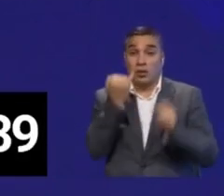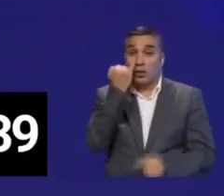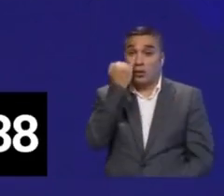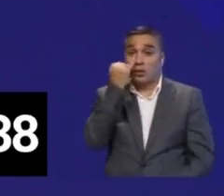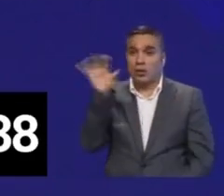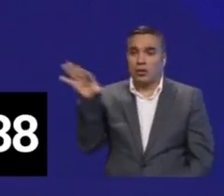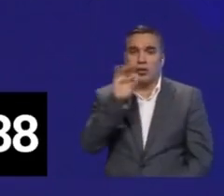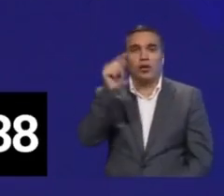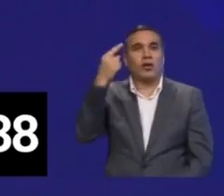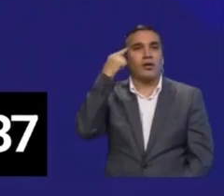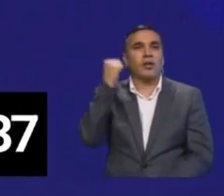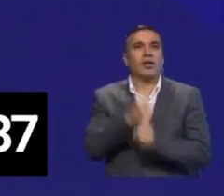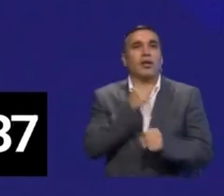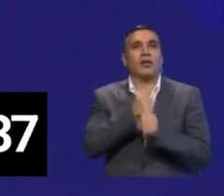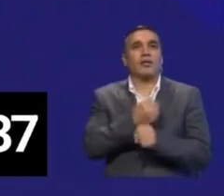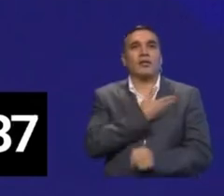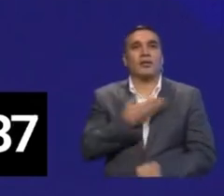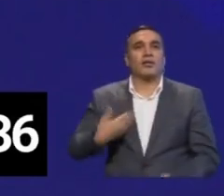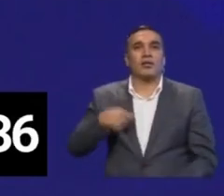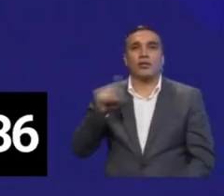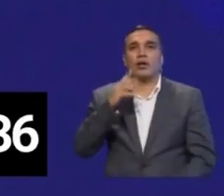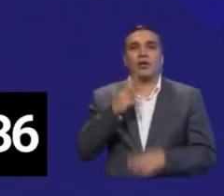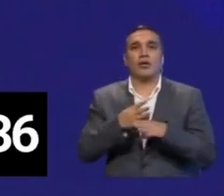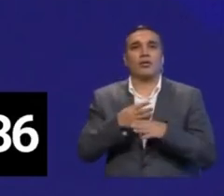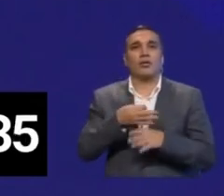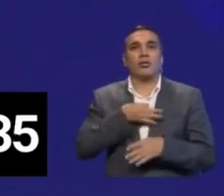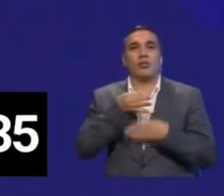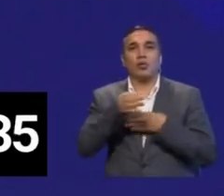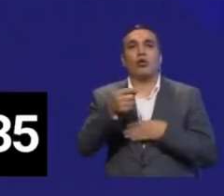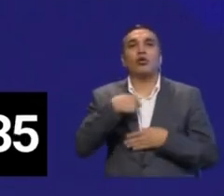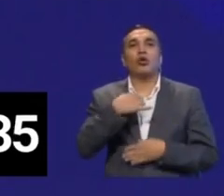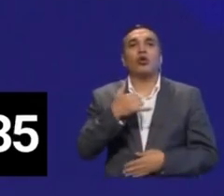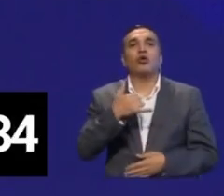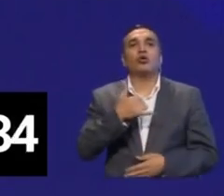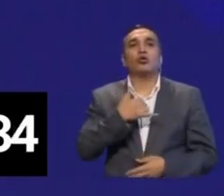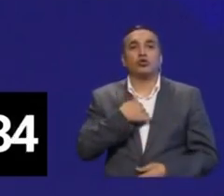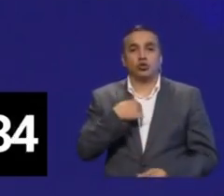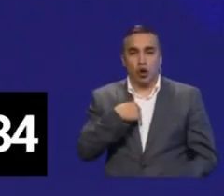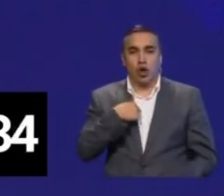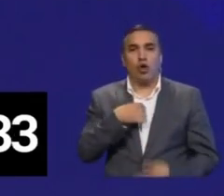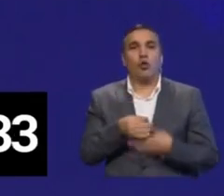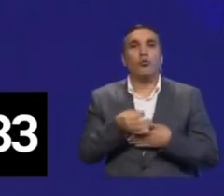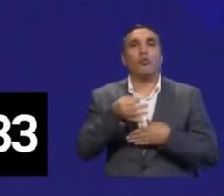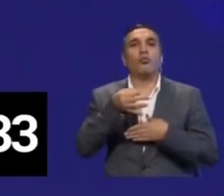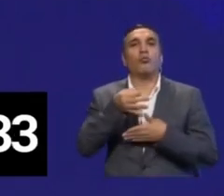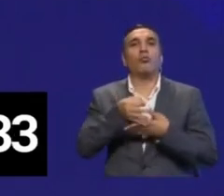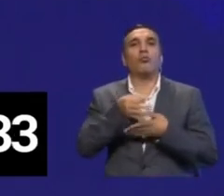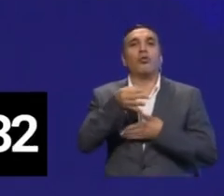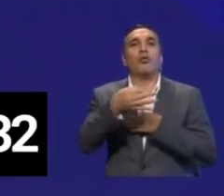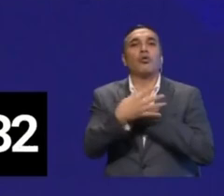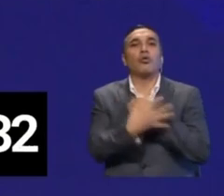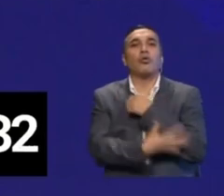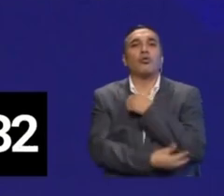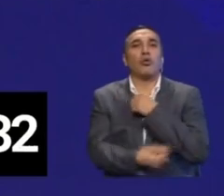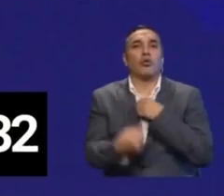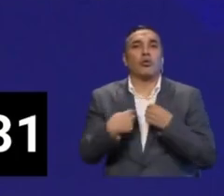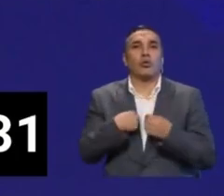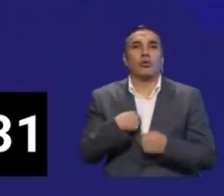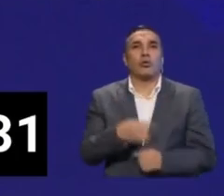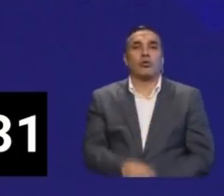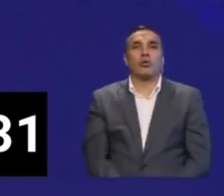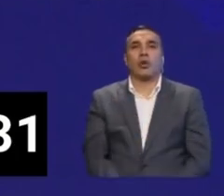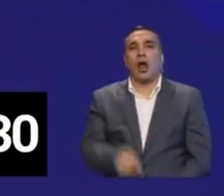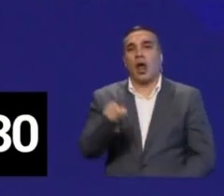llegar a gobernar. Yo no hablo del pueblo, yo soy pueblo. Yo no hablo de la pobreza, he vivido la pobreza.